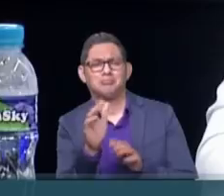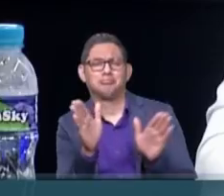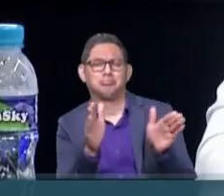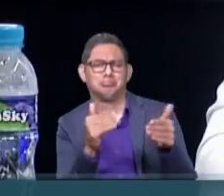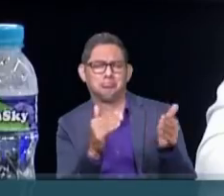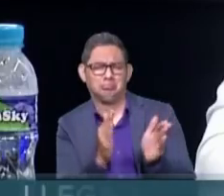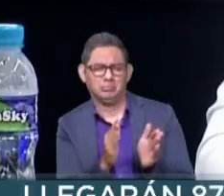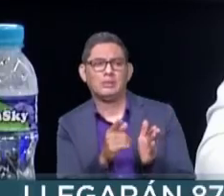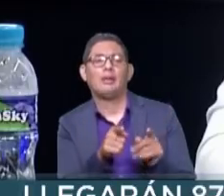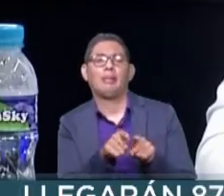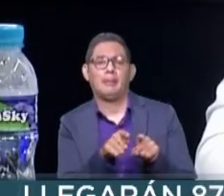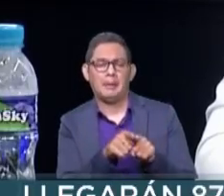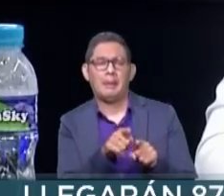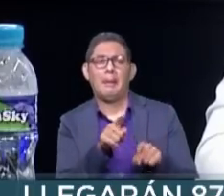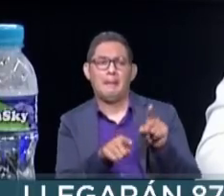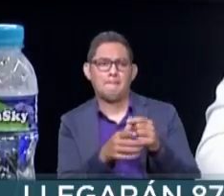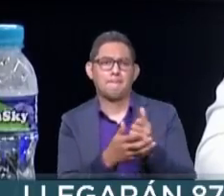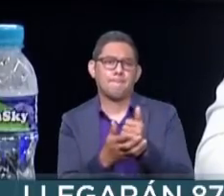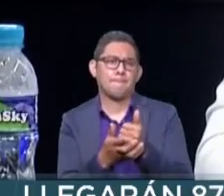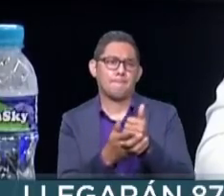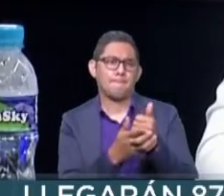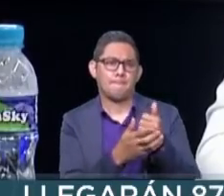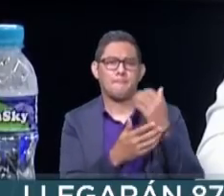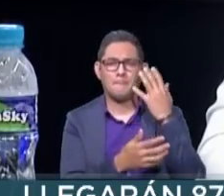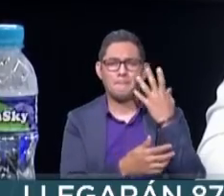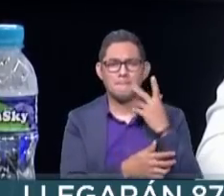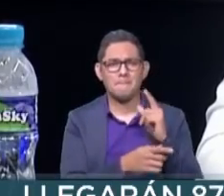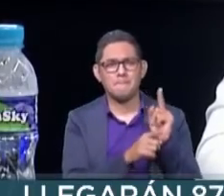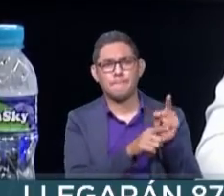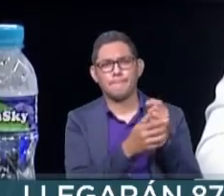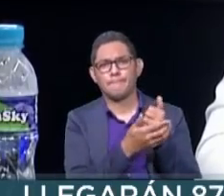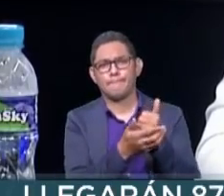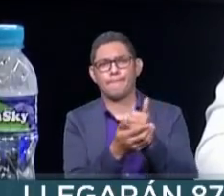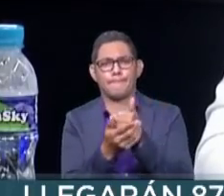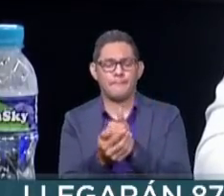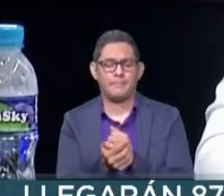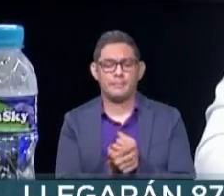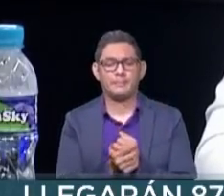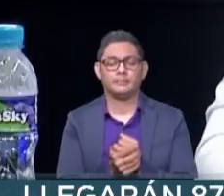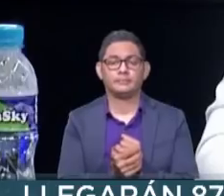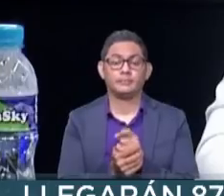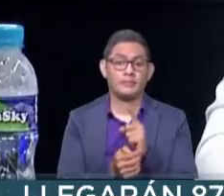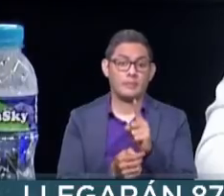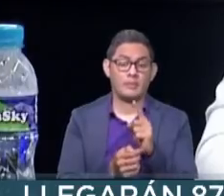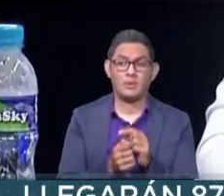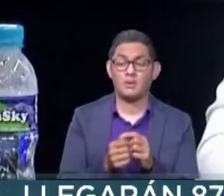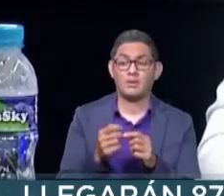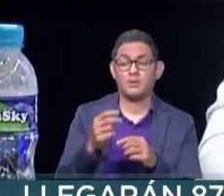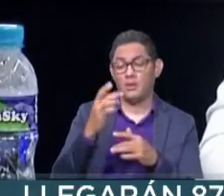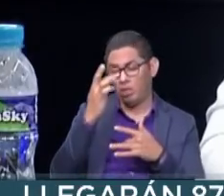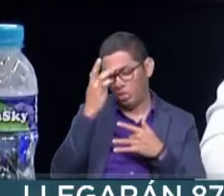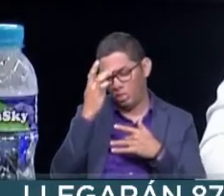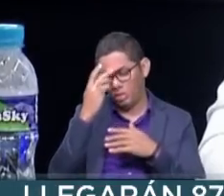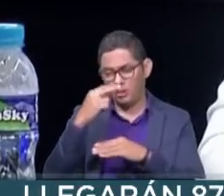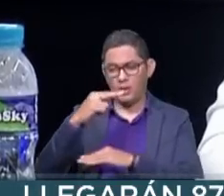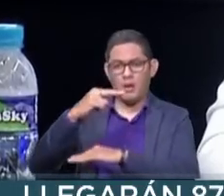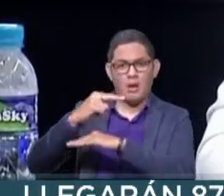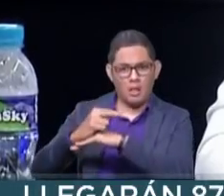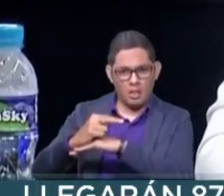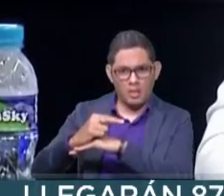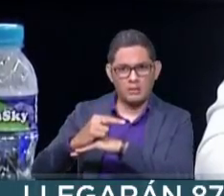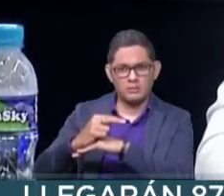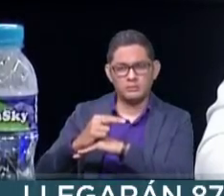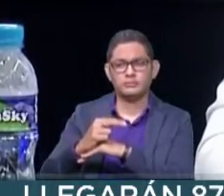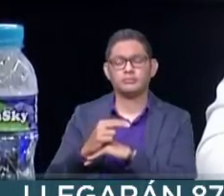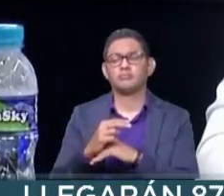haciendo diferentes barridos todos los días. En cuanto a los encamados, estamos